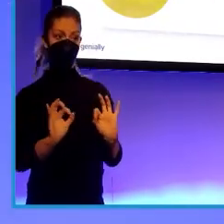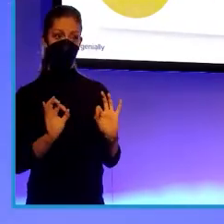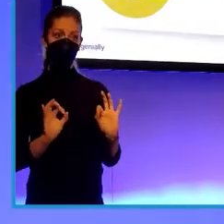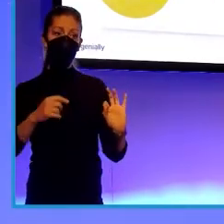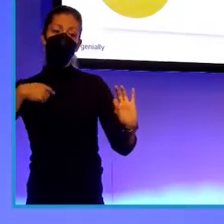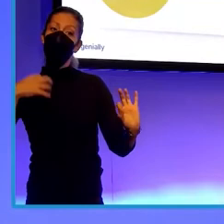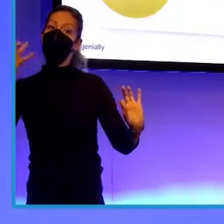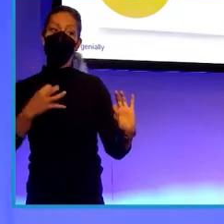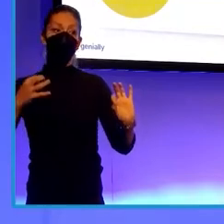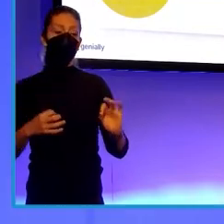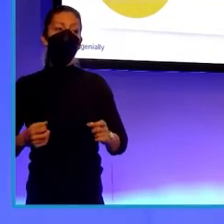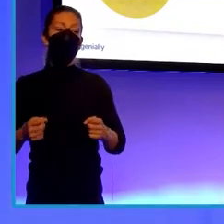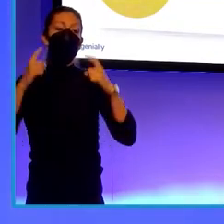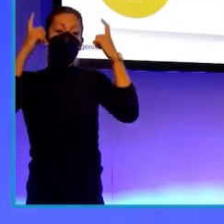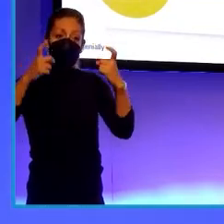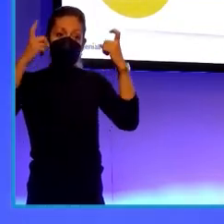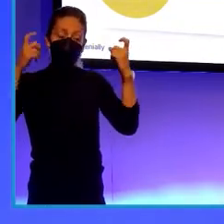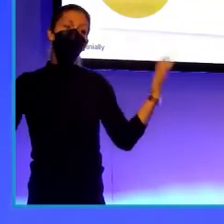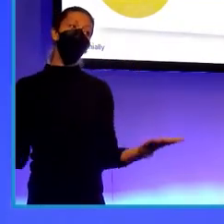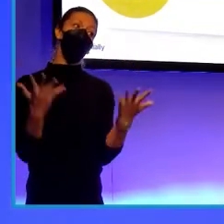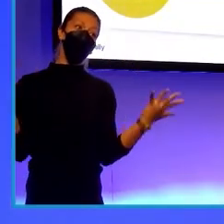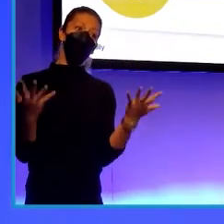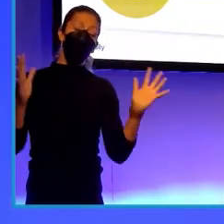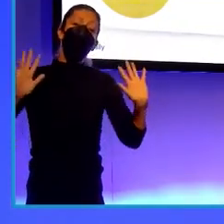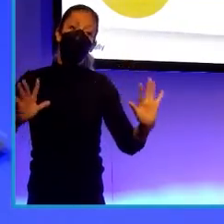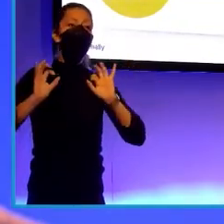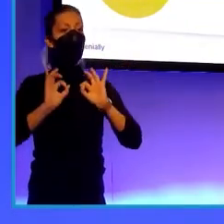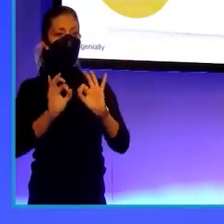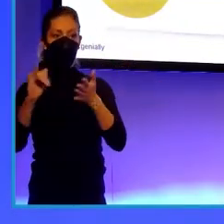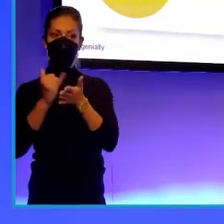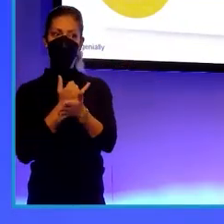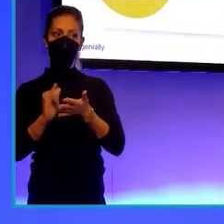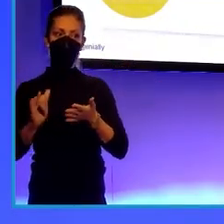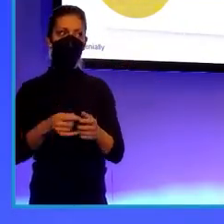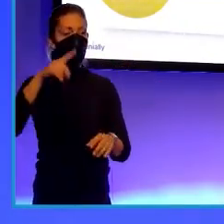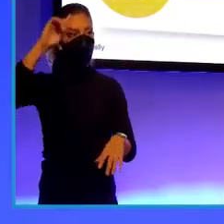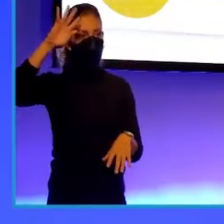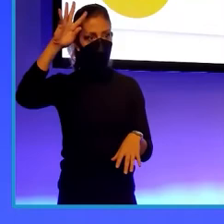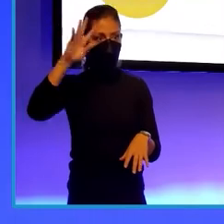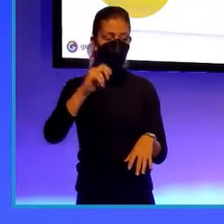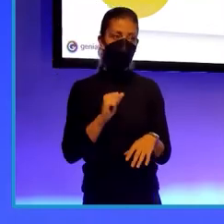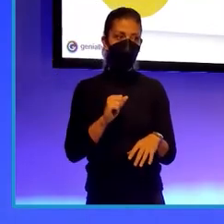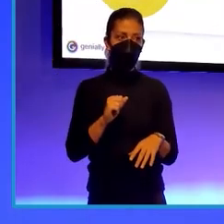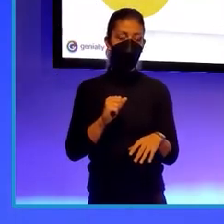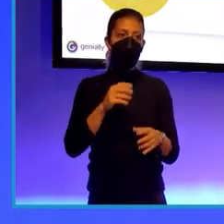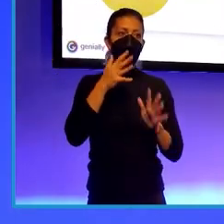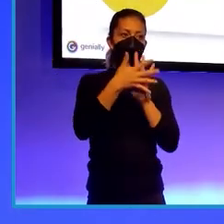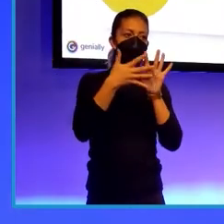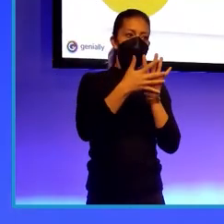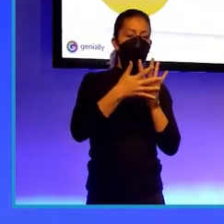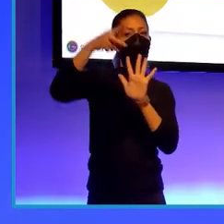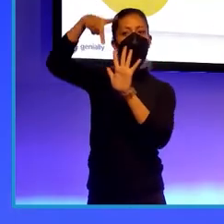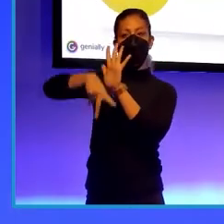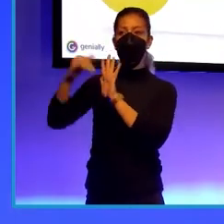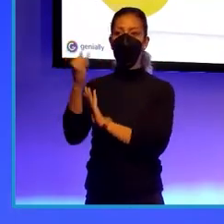tengo que darte esto pero te lo intento hacerlo más o menos posible pero hablaron entre bloques hablarles de bloques y hablarles de las normas jurídicas